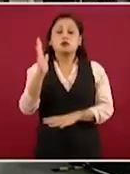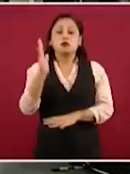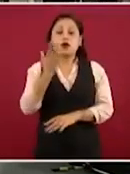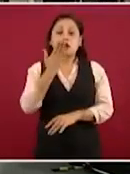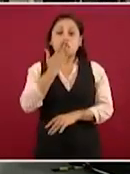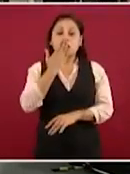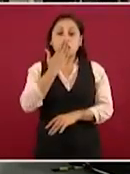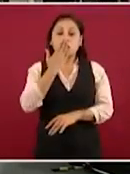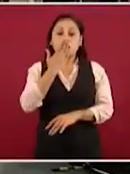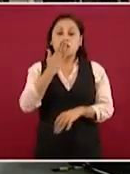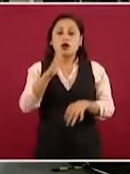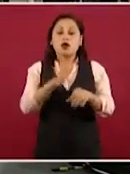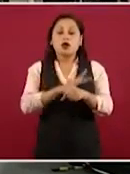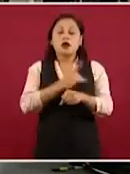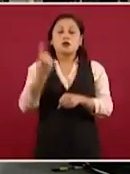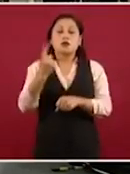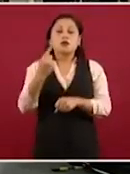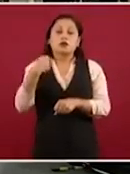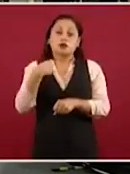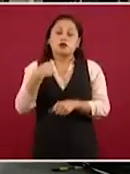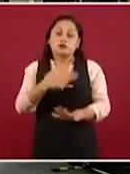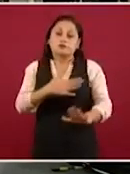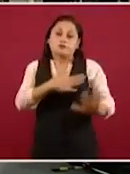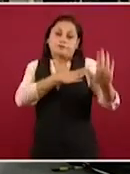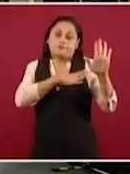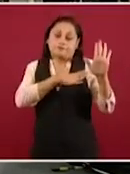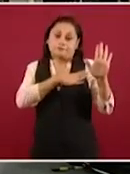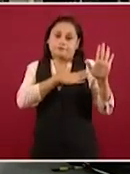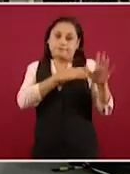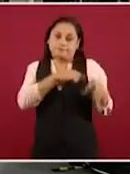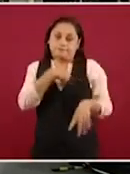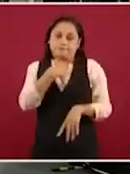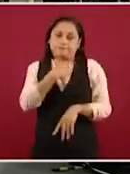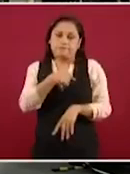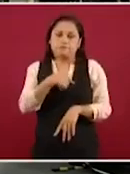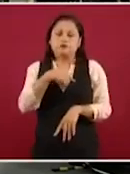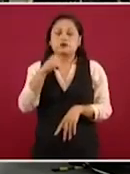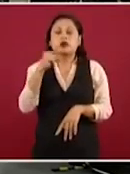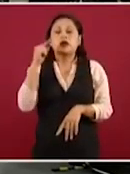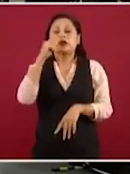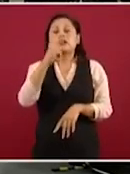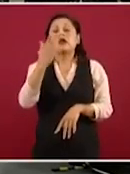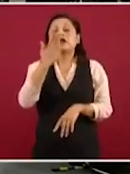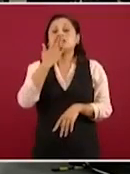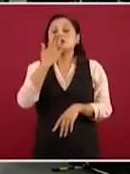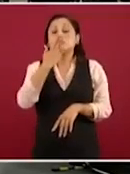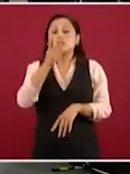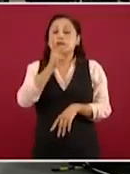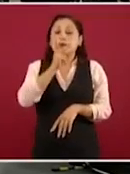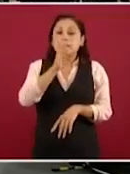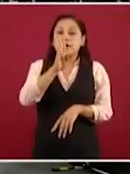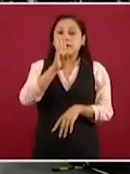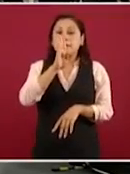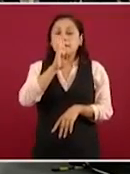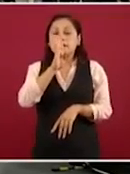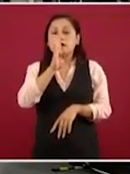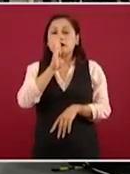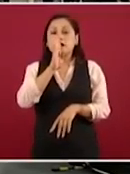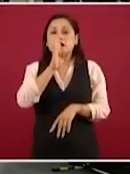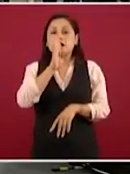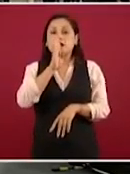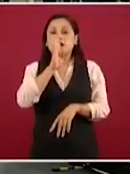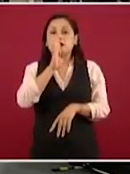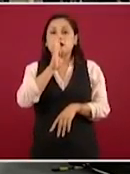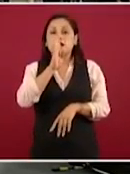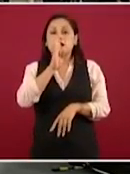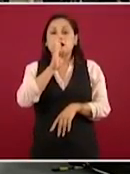porque hice el compromiso con los padres, madres de los niños de